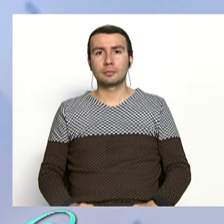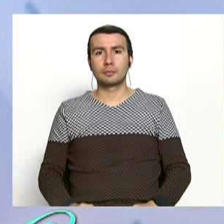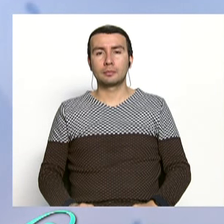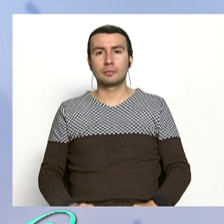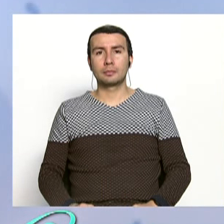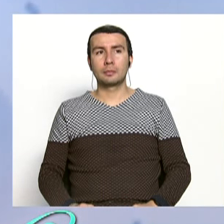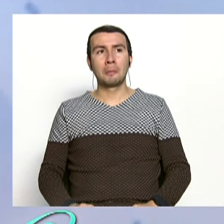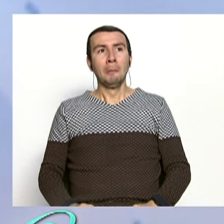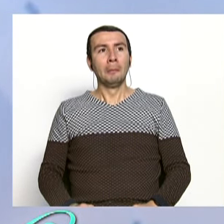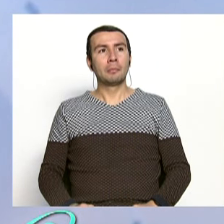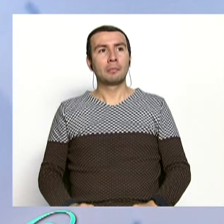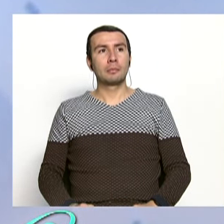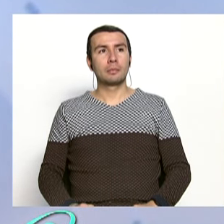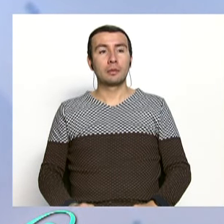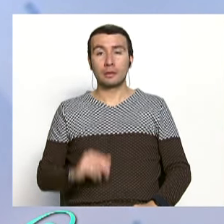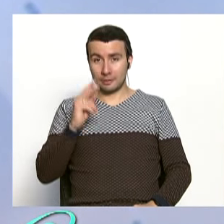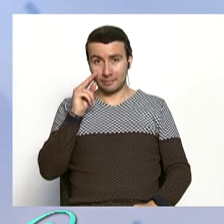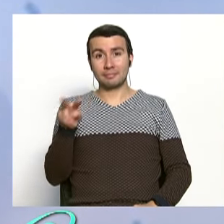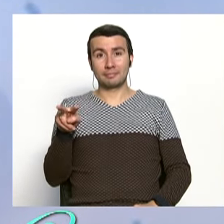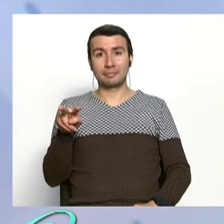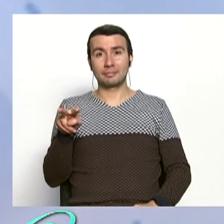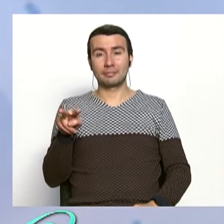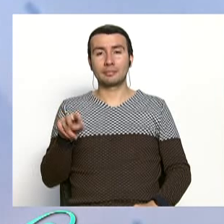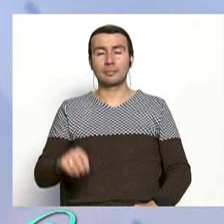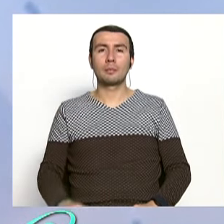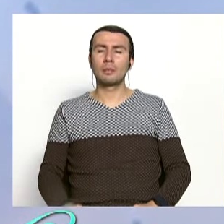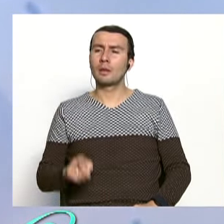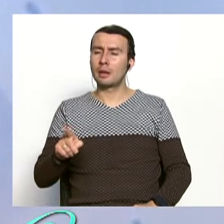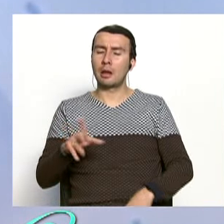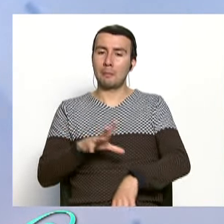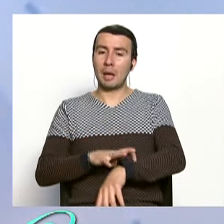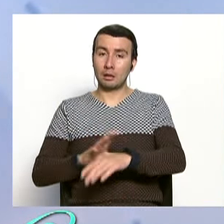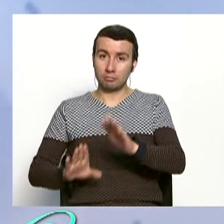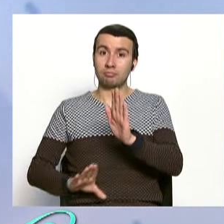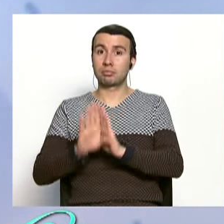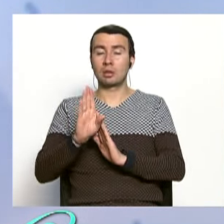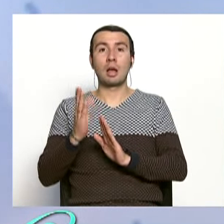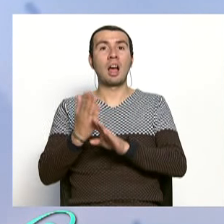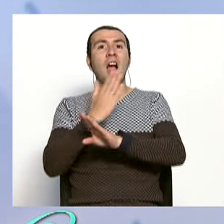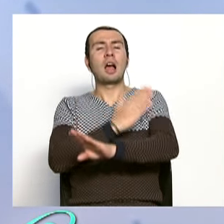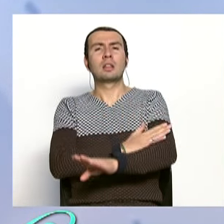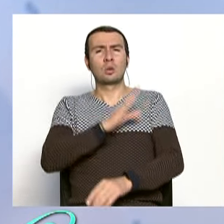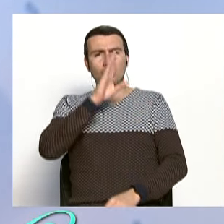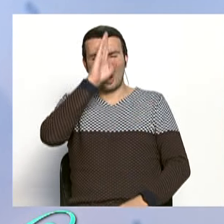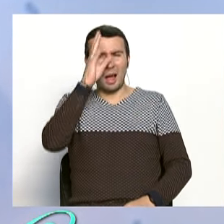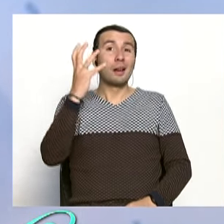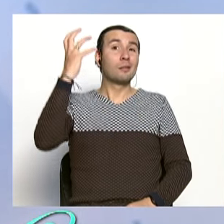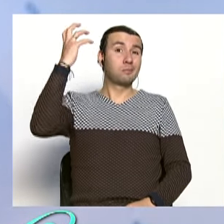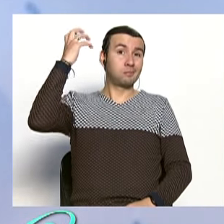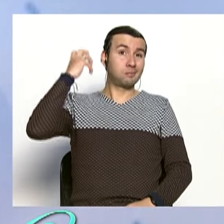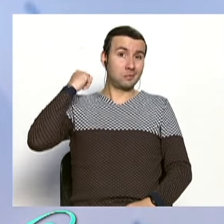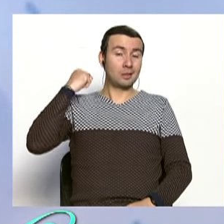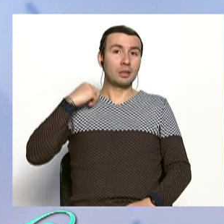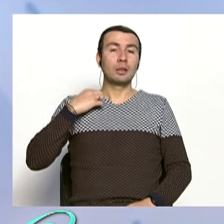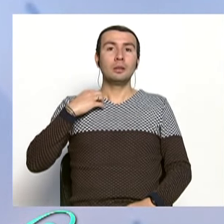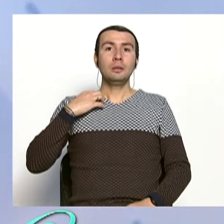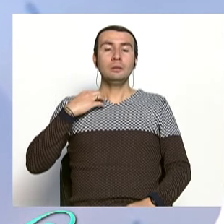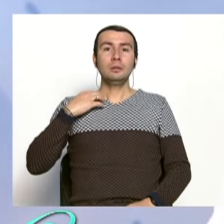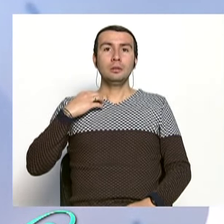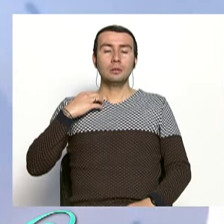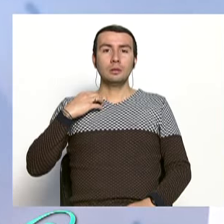procedimiento ahí ven ustedes có la la medicina avanza estamos acostumbrados a ver años atrás unas